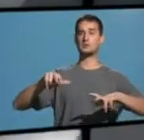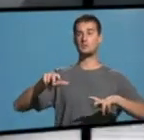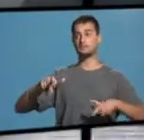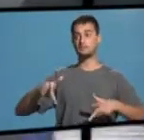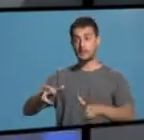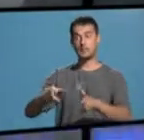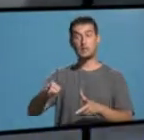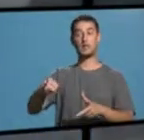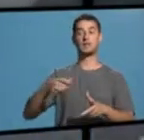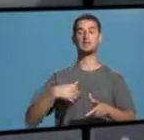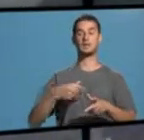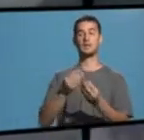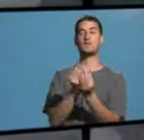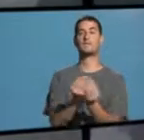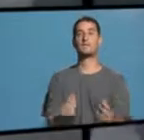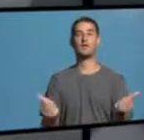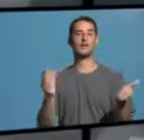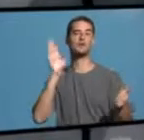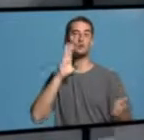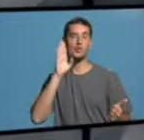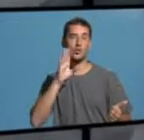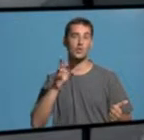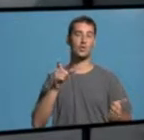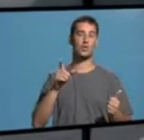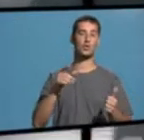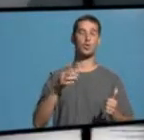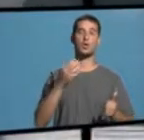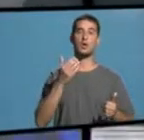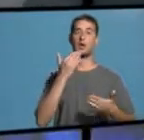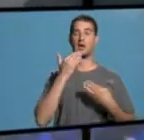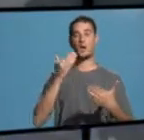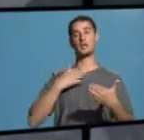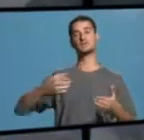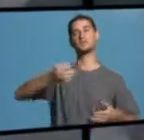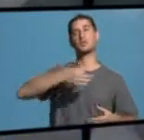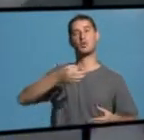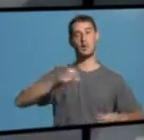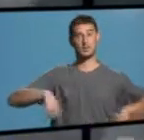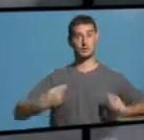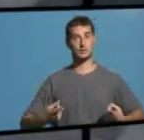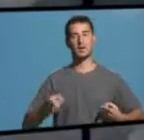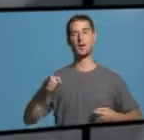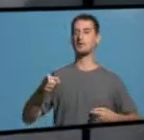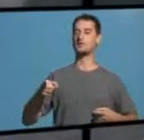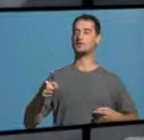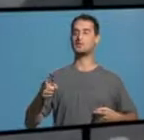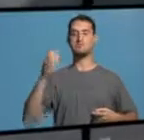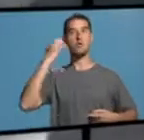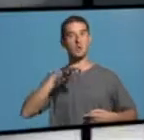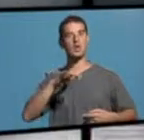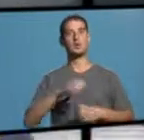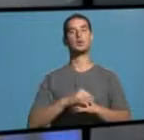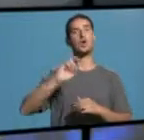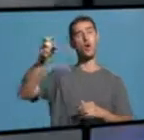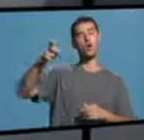depurar eliminar del agua residual esos nutrientes a través de los microorganismos, ¿no? Y es la principal singularidad. En